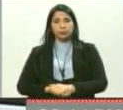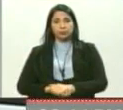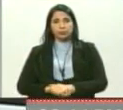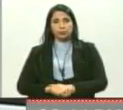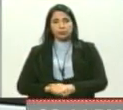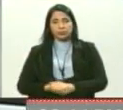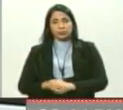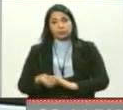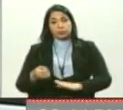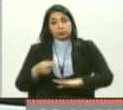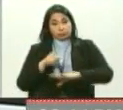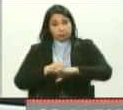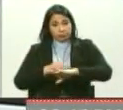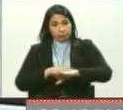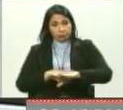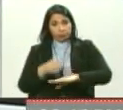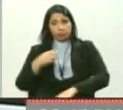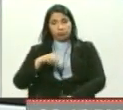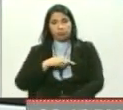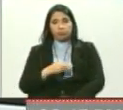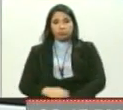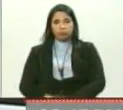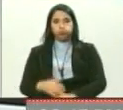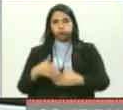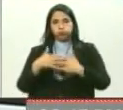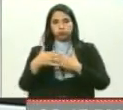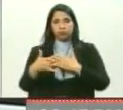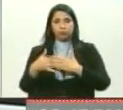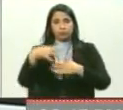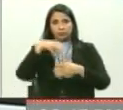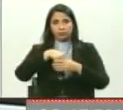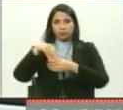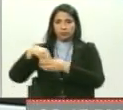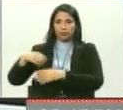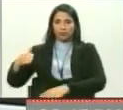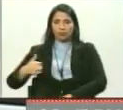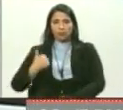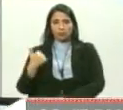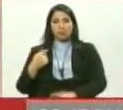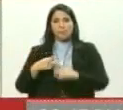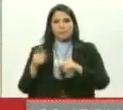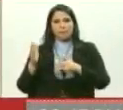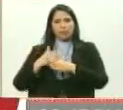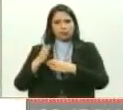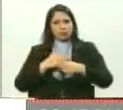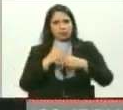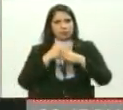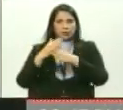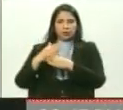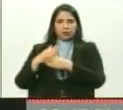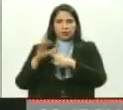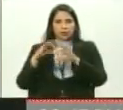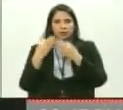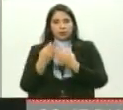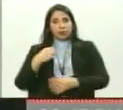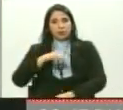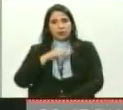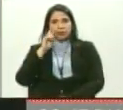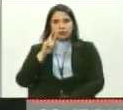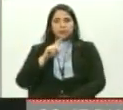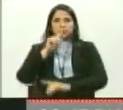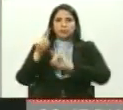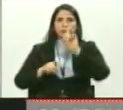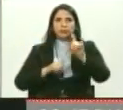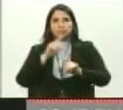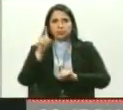este tiempo que hemos estado en cuarentena y aprovecharlo para compartir con la familia, como hemos visto en las